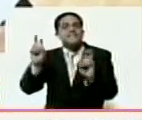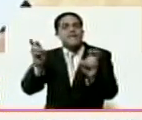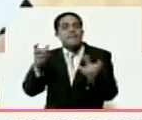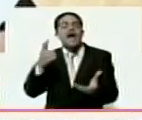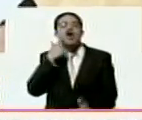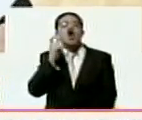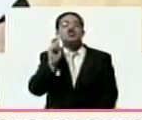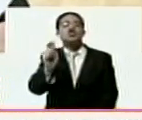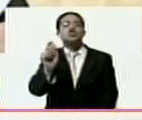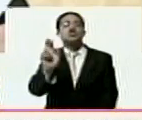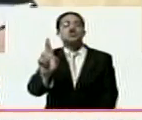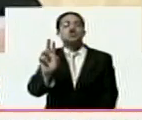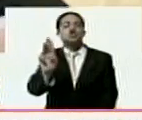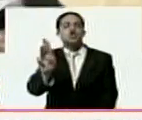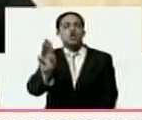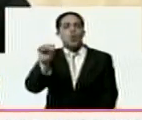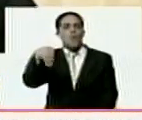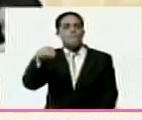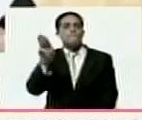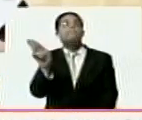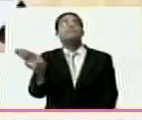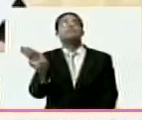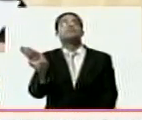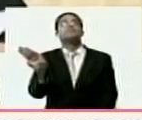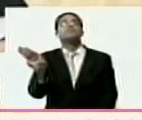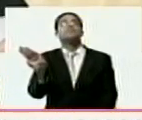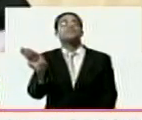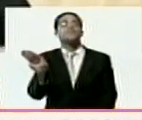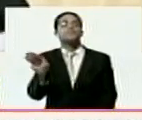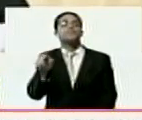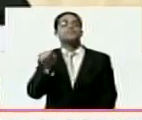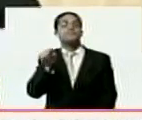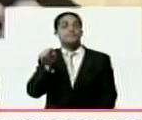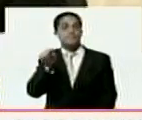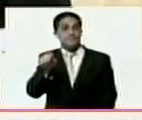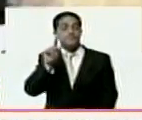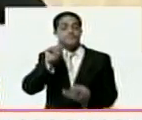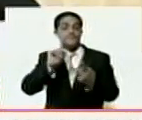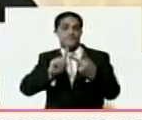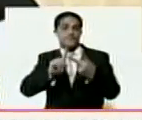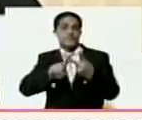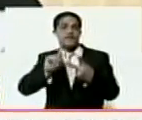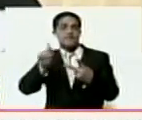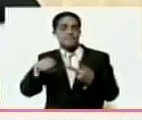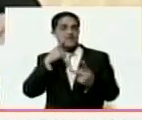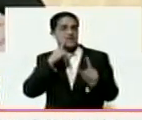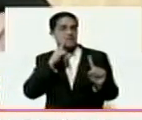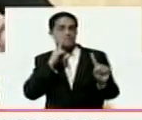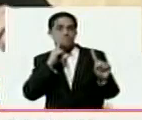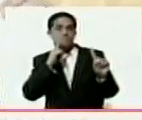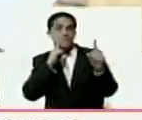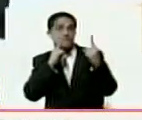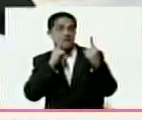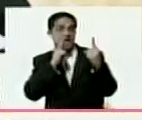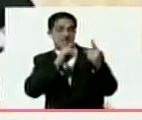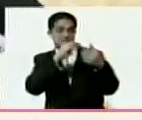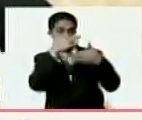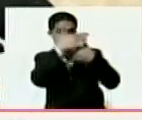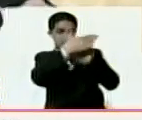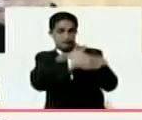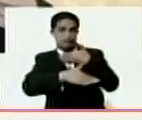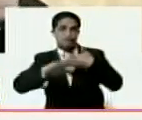hemisferio occidental, eso que ellos llaman hemisferio occidental, será el primer hemisferio libre,